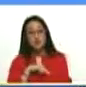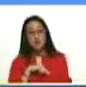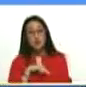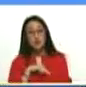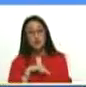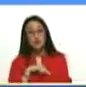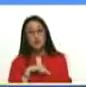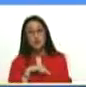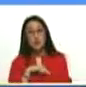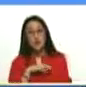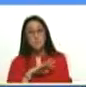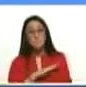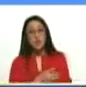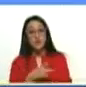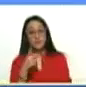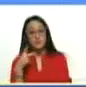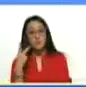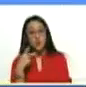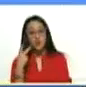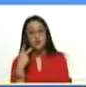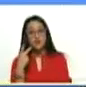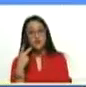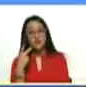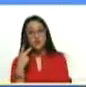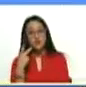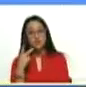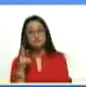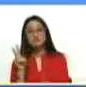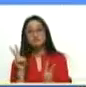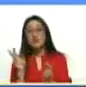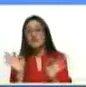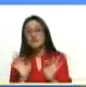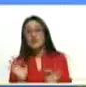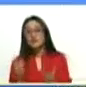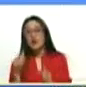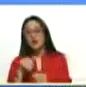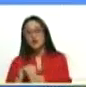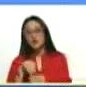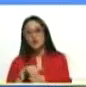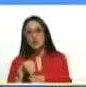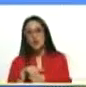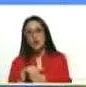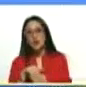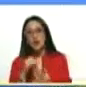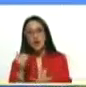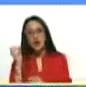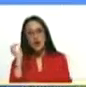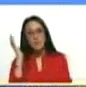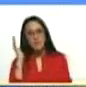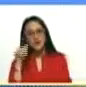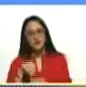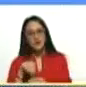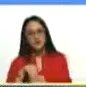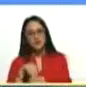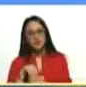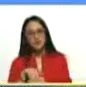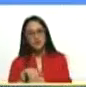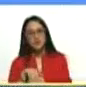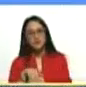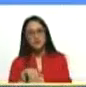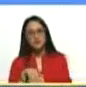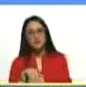vamos al poder político por la vía electoral, vamos a la campaña electoral